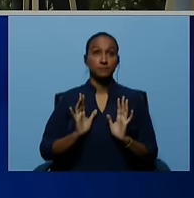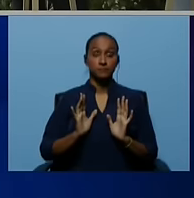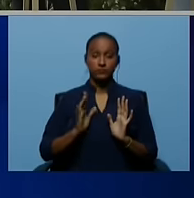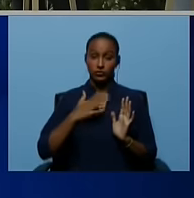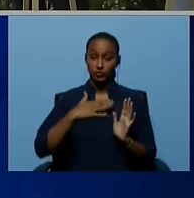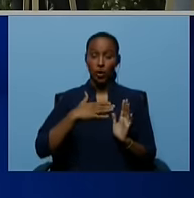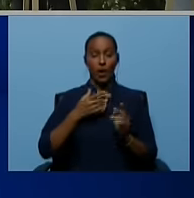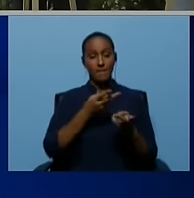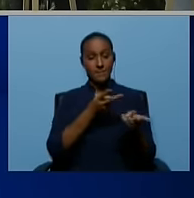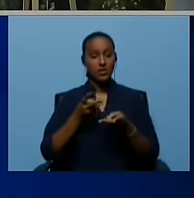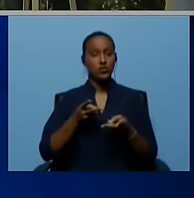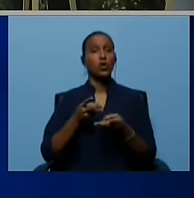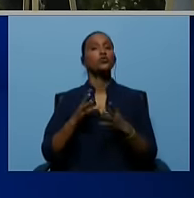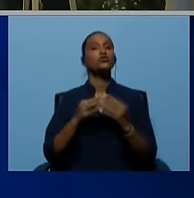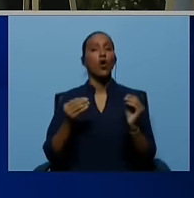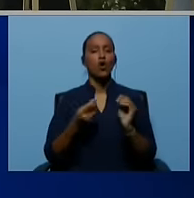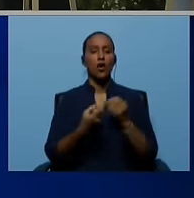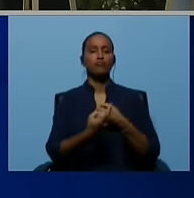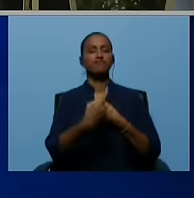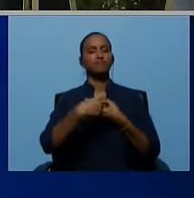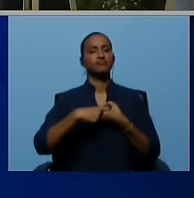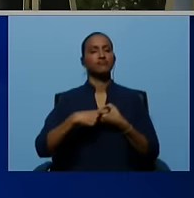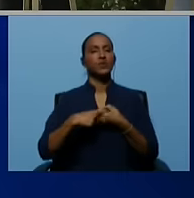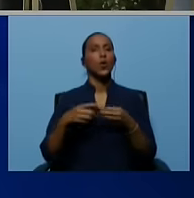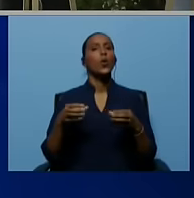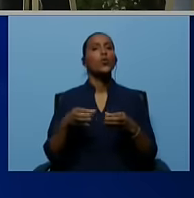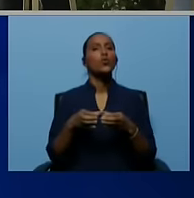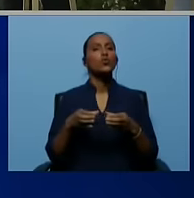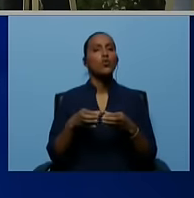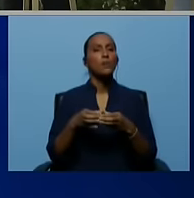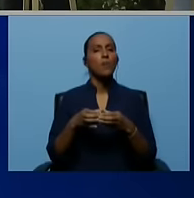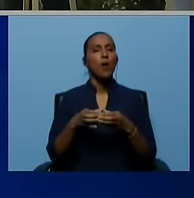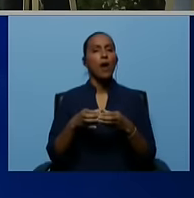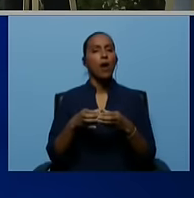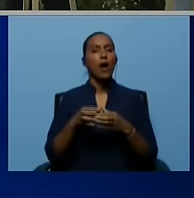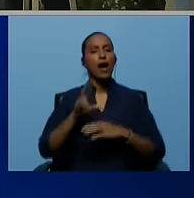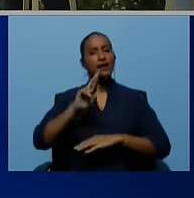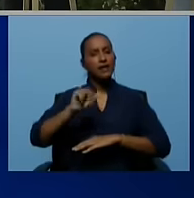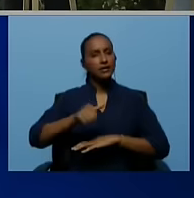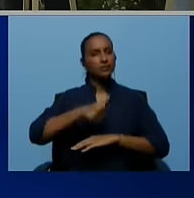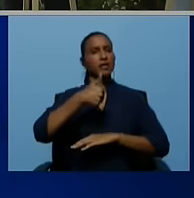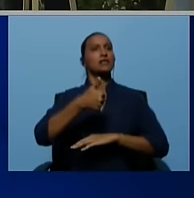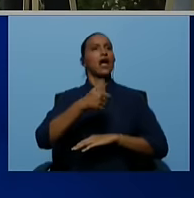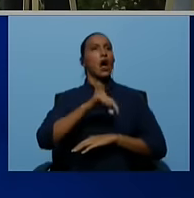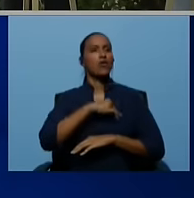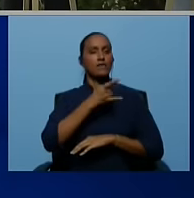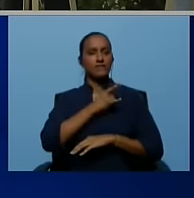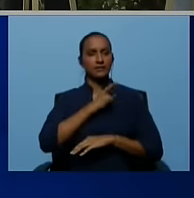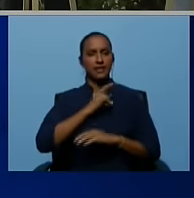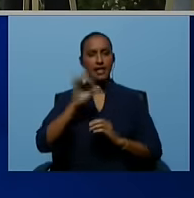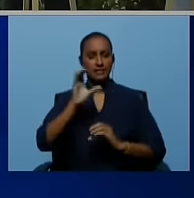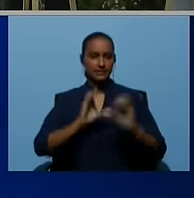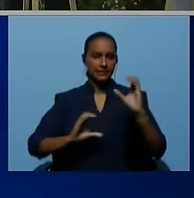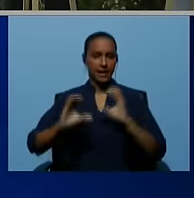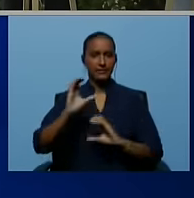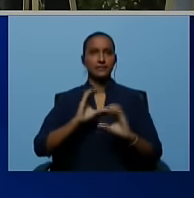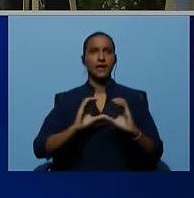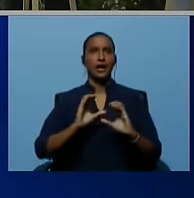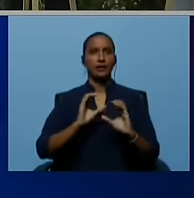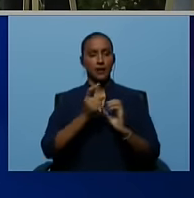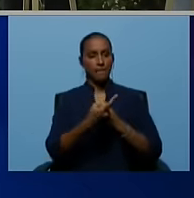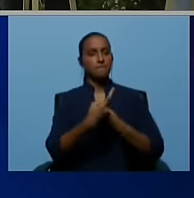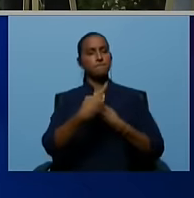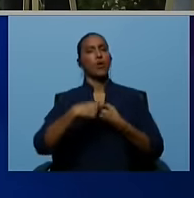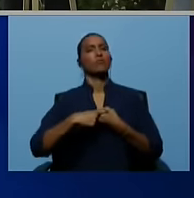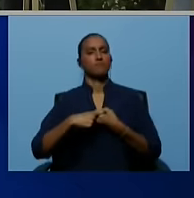invito públicamente que forme parte del equipo del rectorado de la Universidad de las Ciencias Humberto Fernández Morán, para que